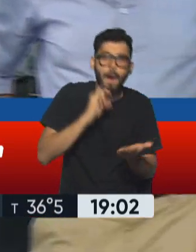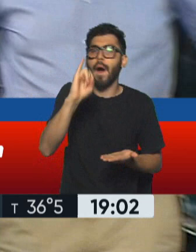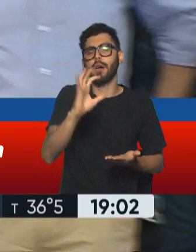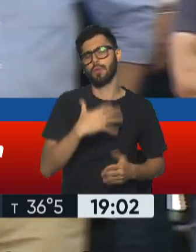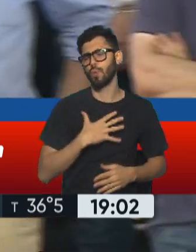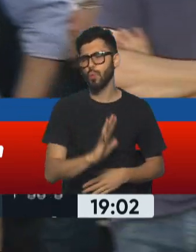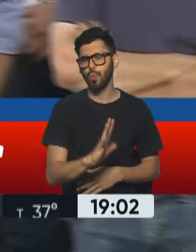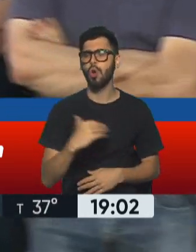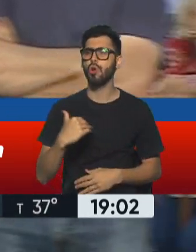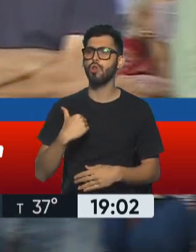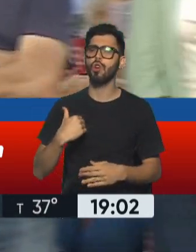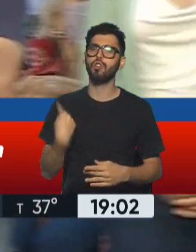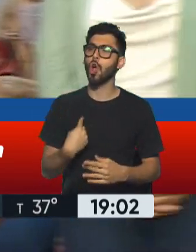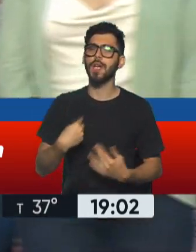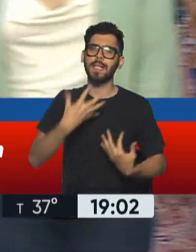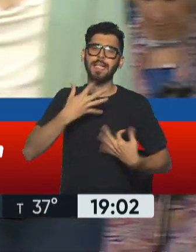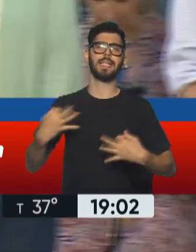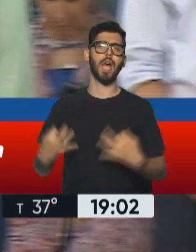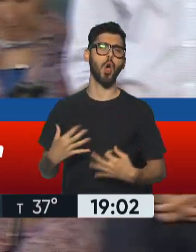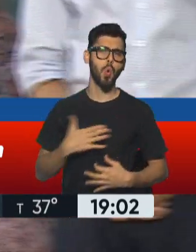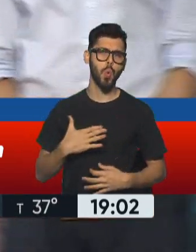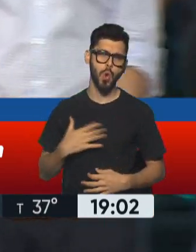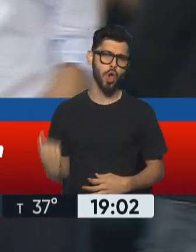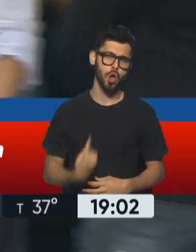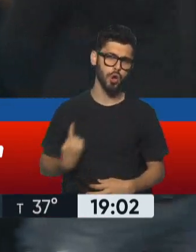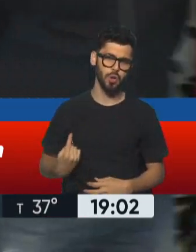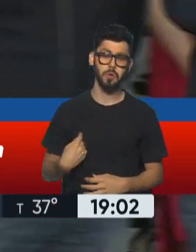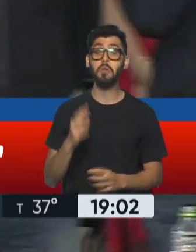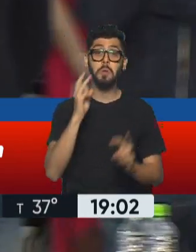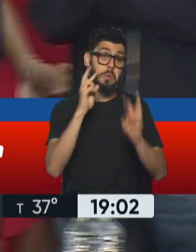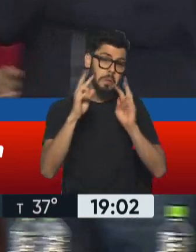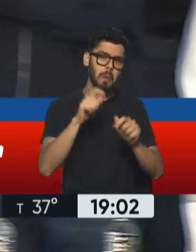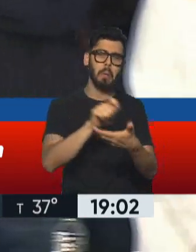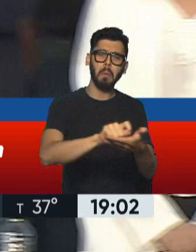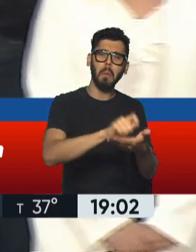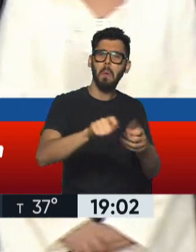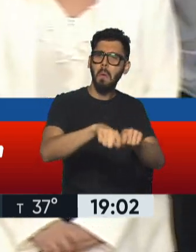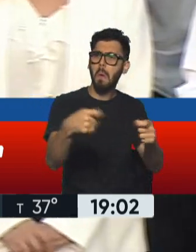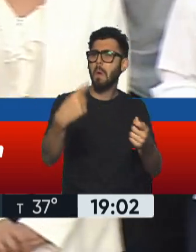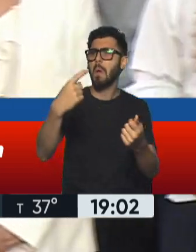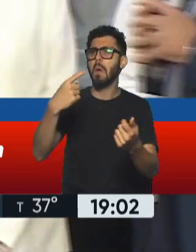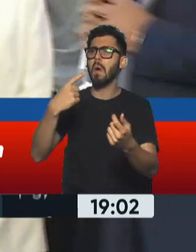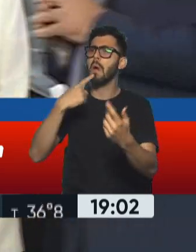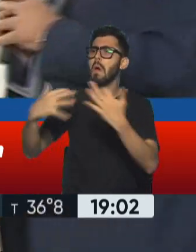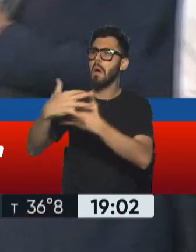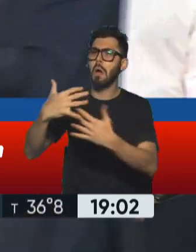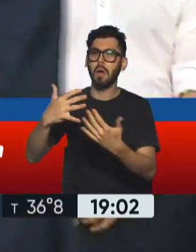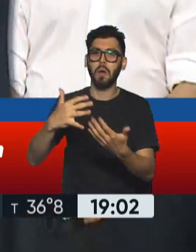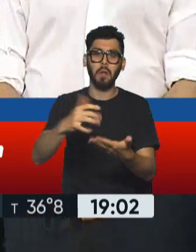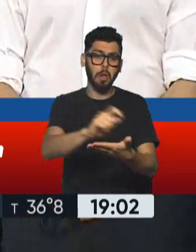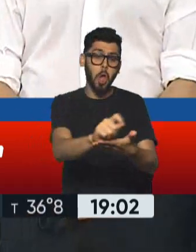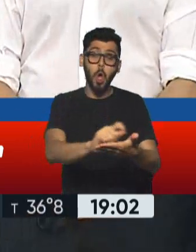convencidos de lo que debemos hacer. Escucho decir y escribir en ríos de